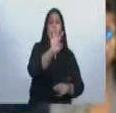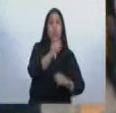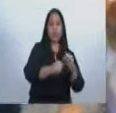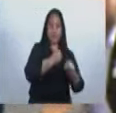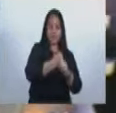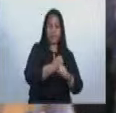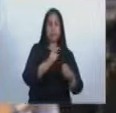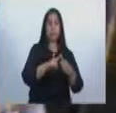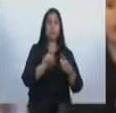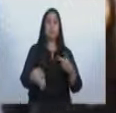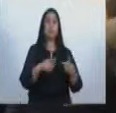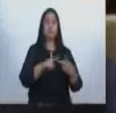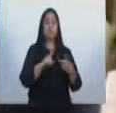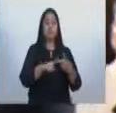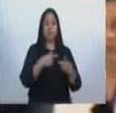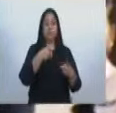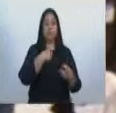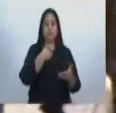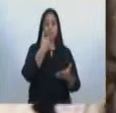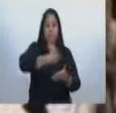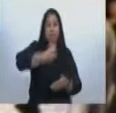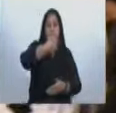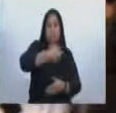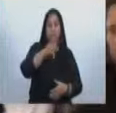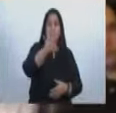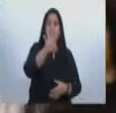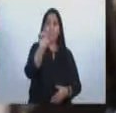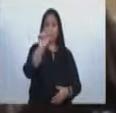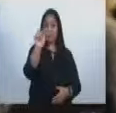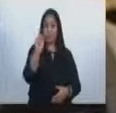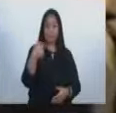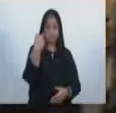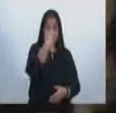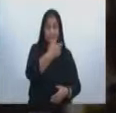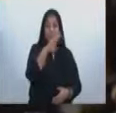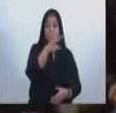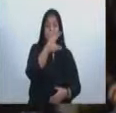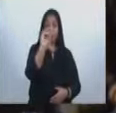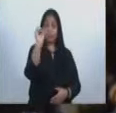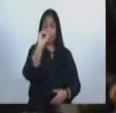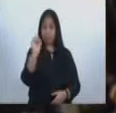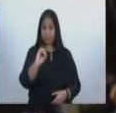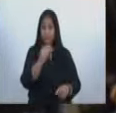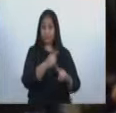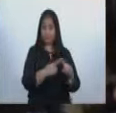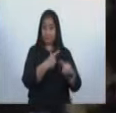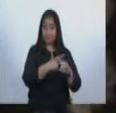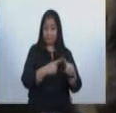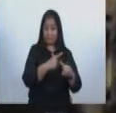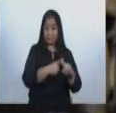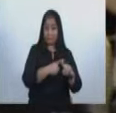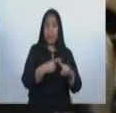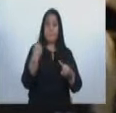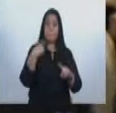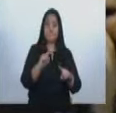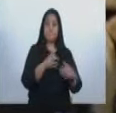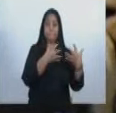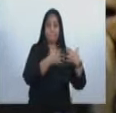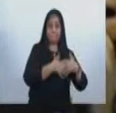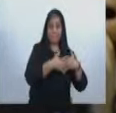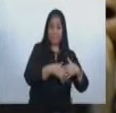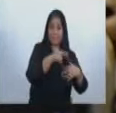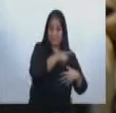le subsidi 4 meses de salario pagamos el 50% del salario para que esa